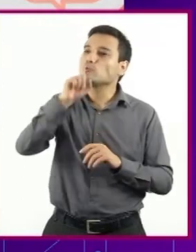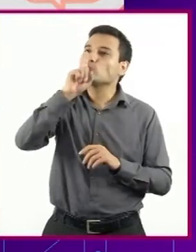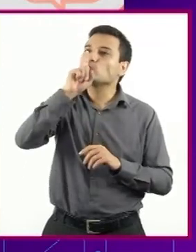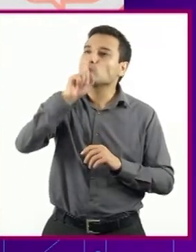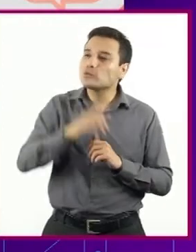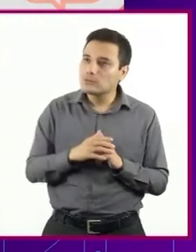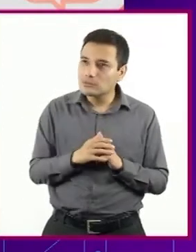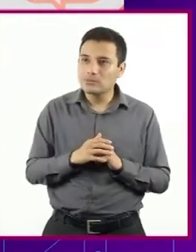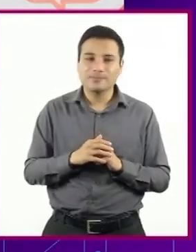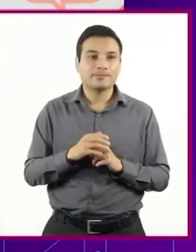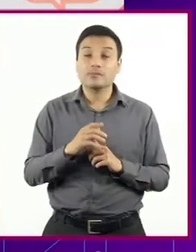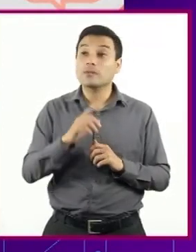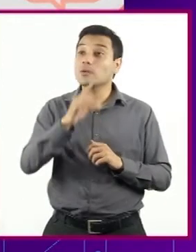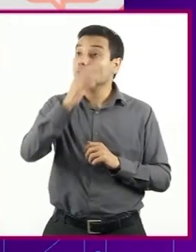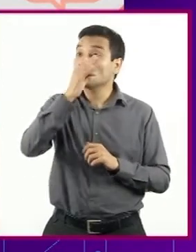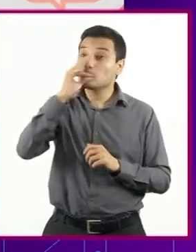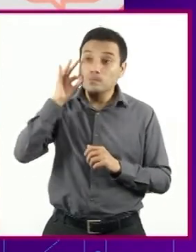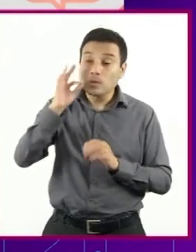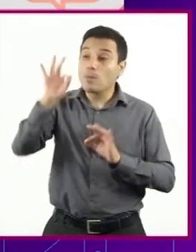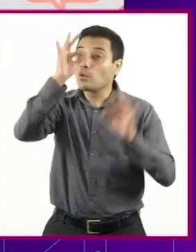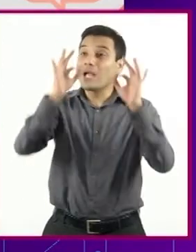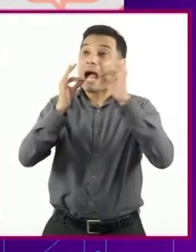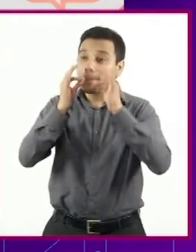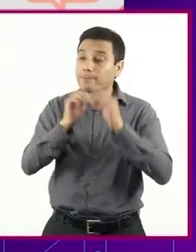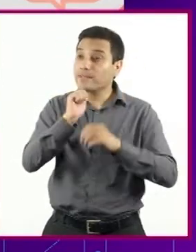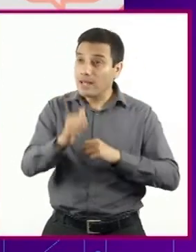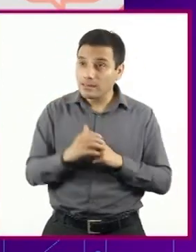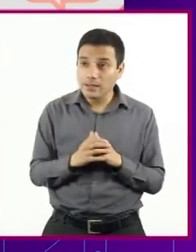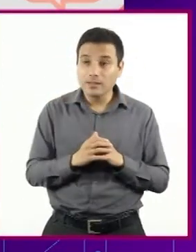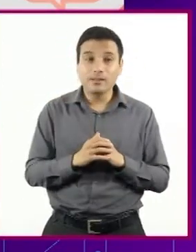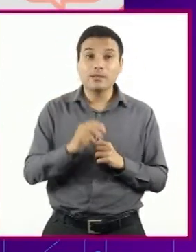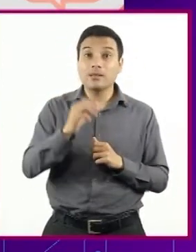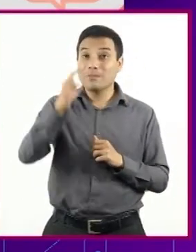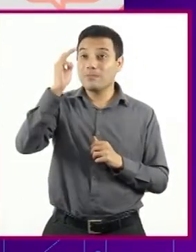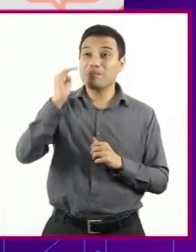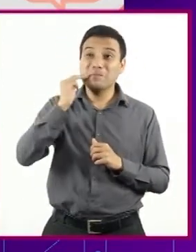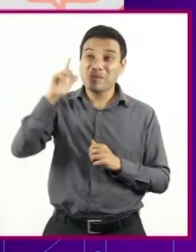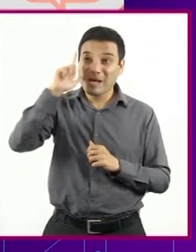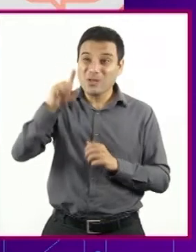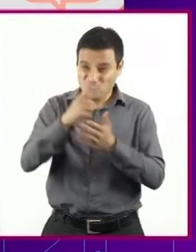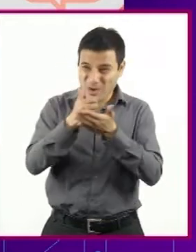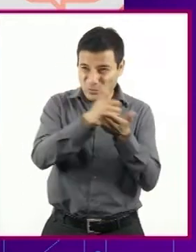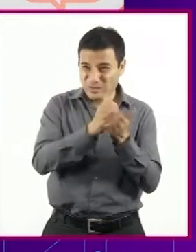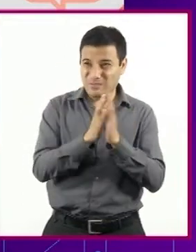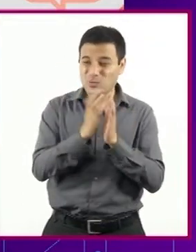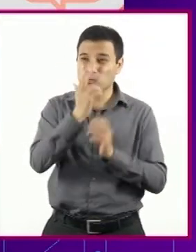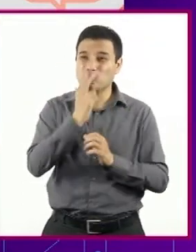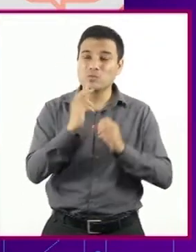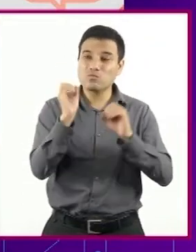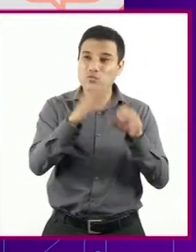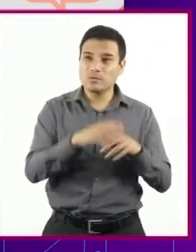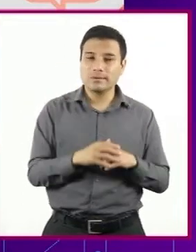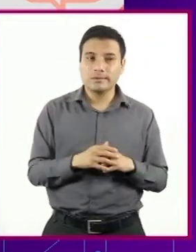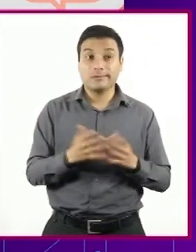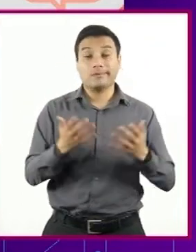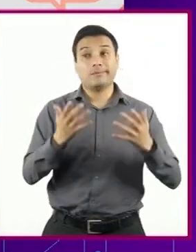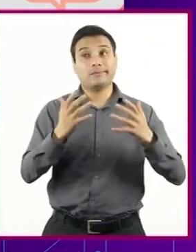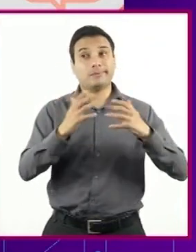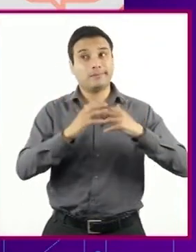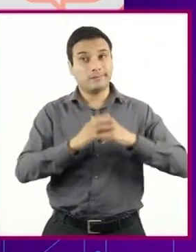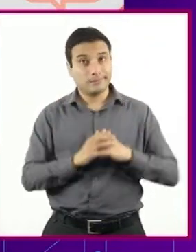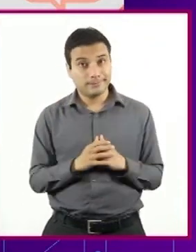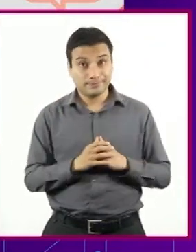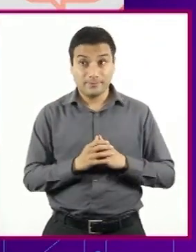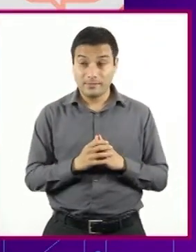En boca cerrada no entran moscas. A ver, Miguel, ayúdale a la señora con la canasta para que le pongan la colación. Uf, pues al mal